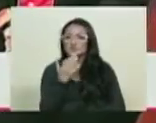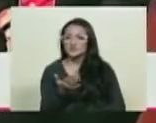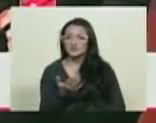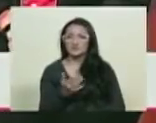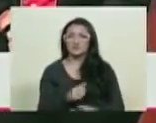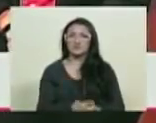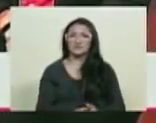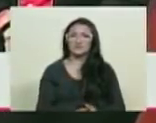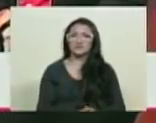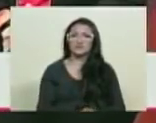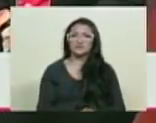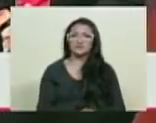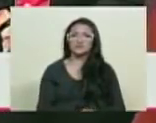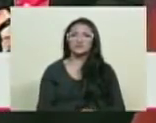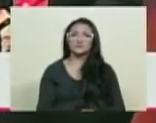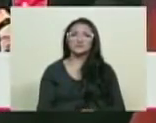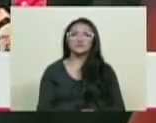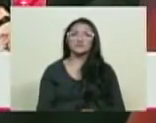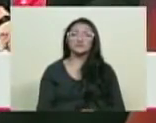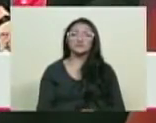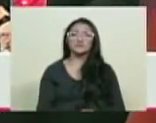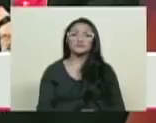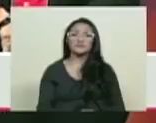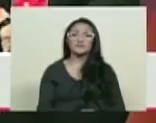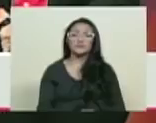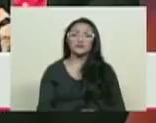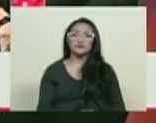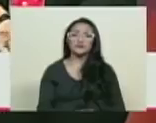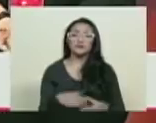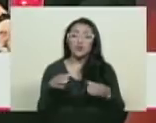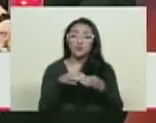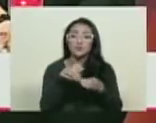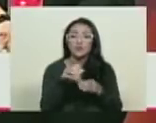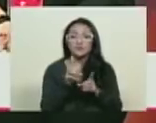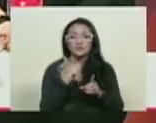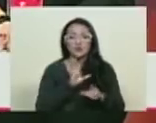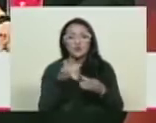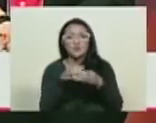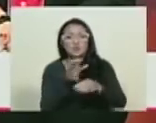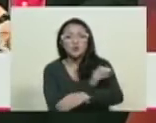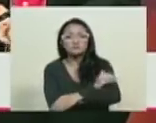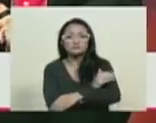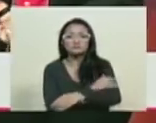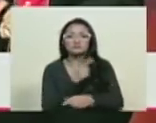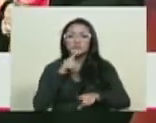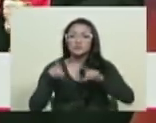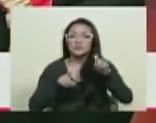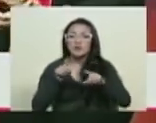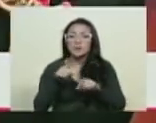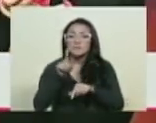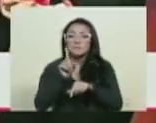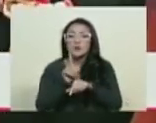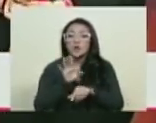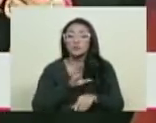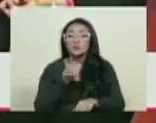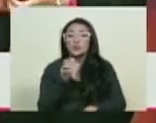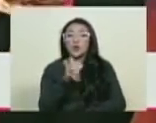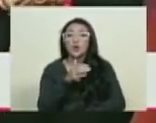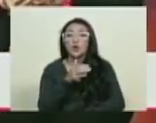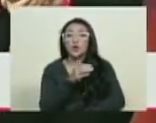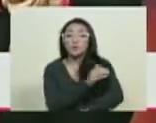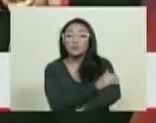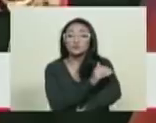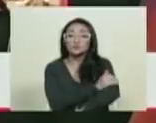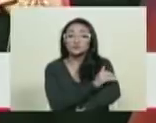no das más compadre a pesar de ocasión democrática en todas las encuestas el principal partido de la oposición venezolana